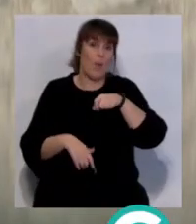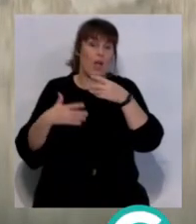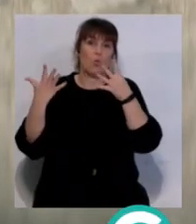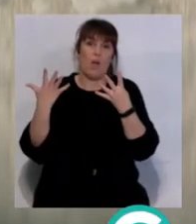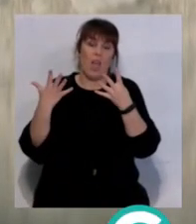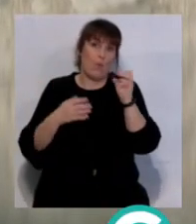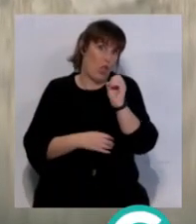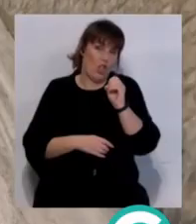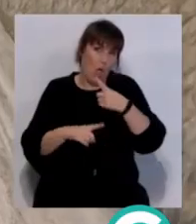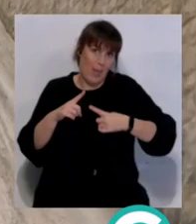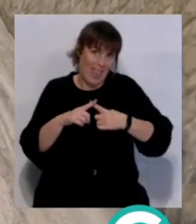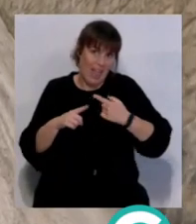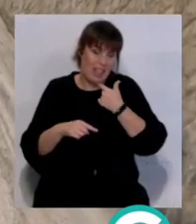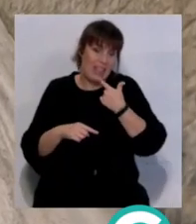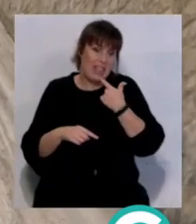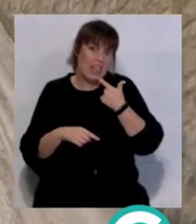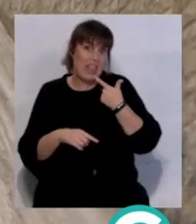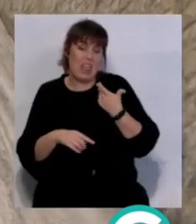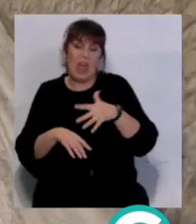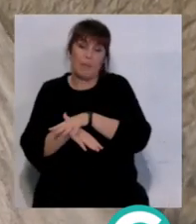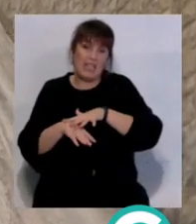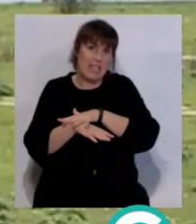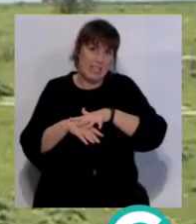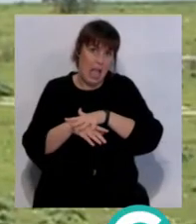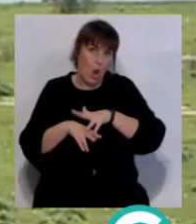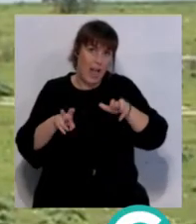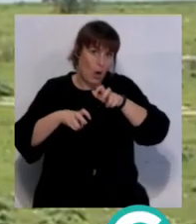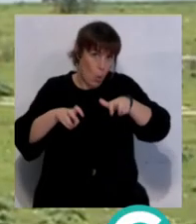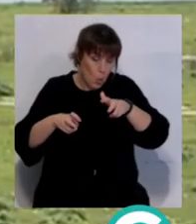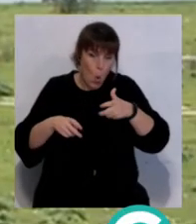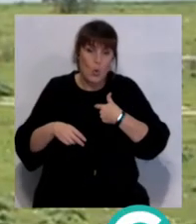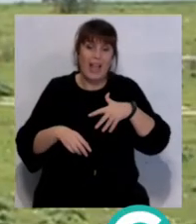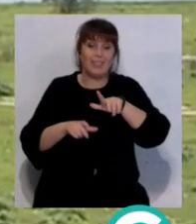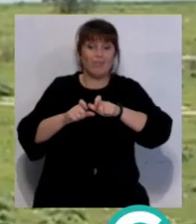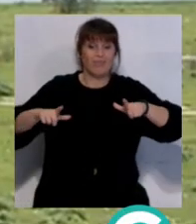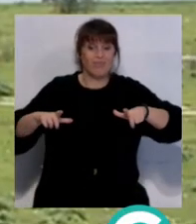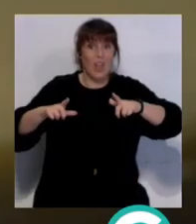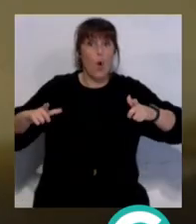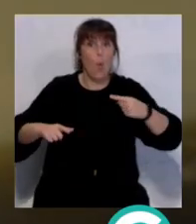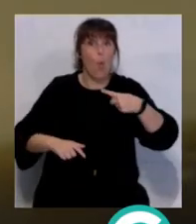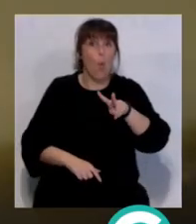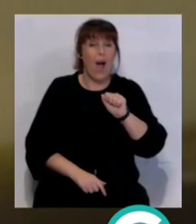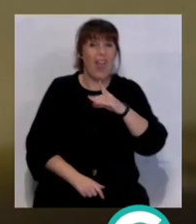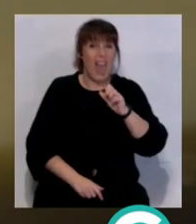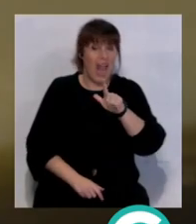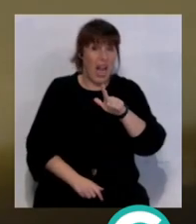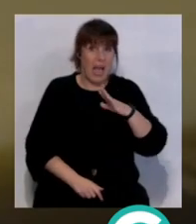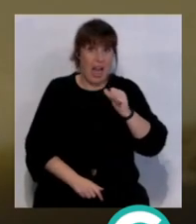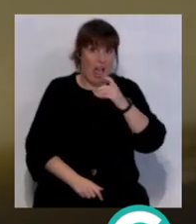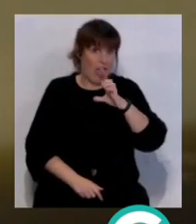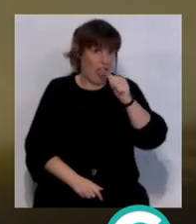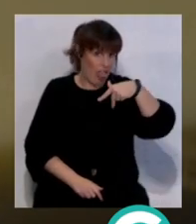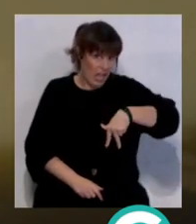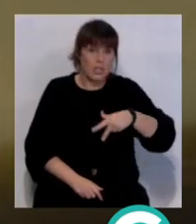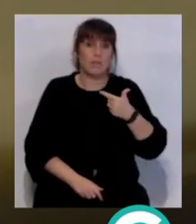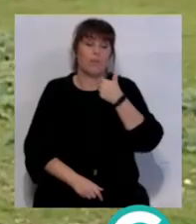de la Consejería de Agricultura, Pesca, Agua y Desarrollo Rural, el embalse de Guadalcacín, con una capacidad total de 800,3